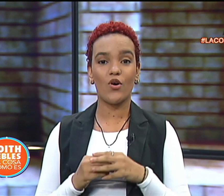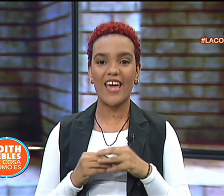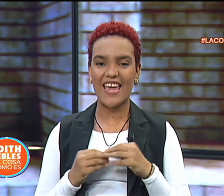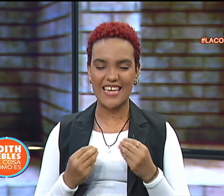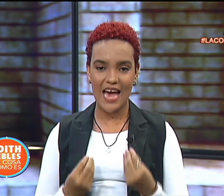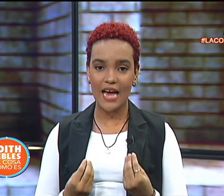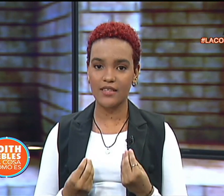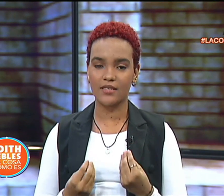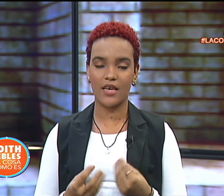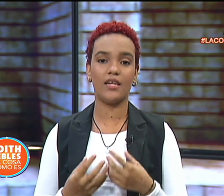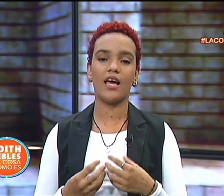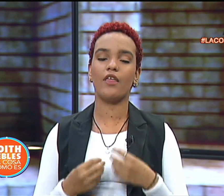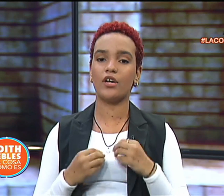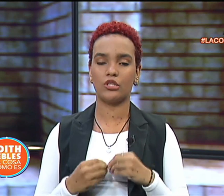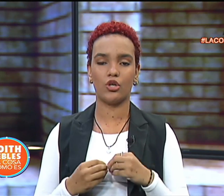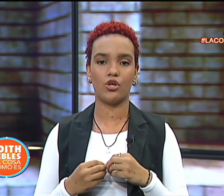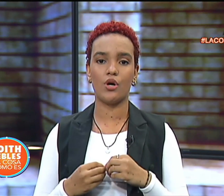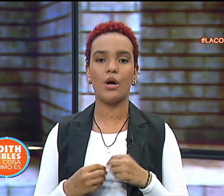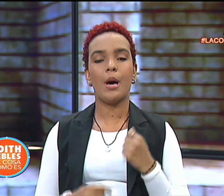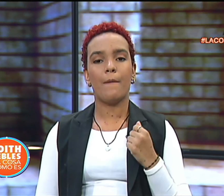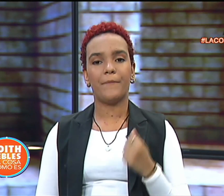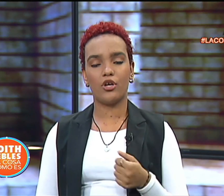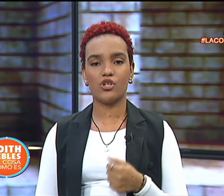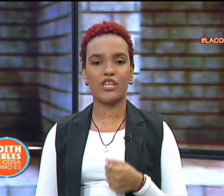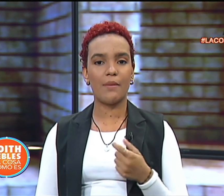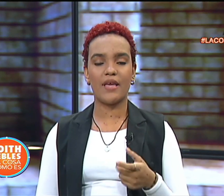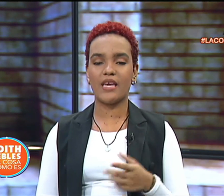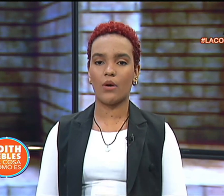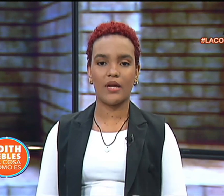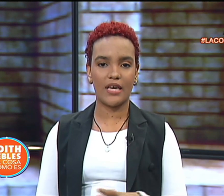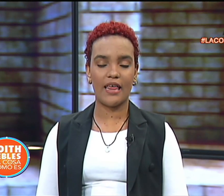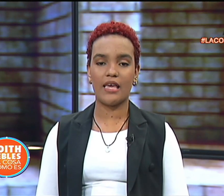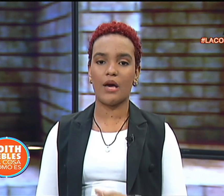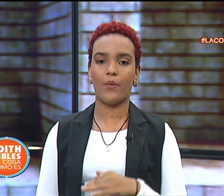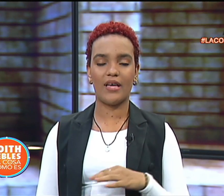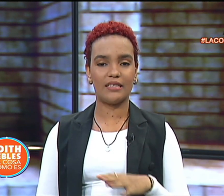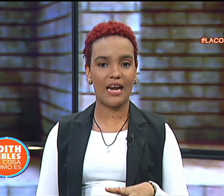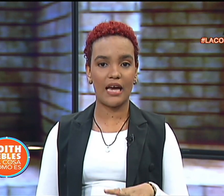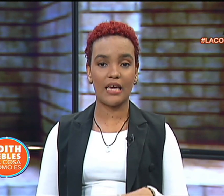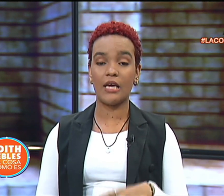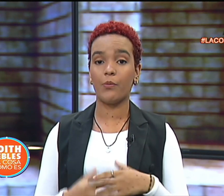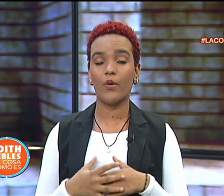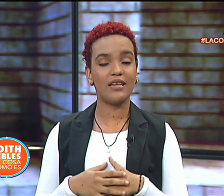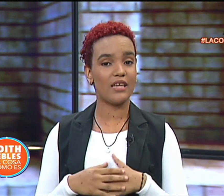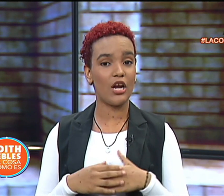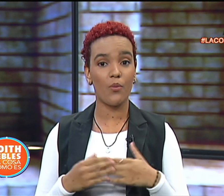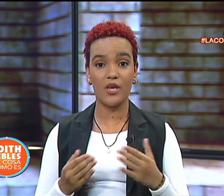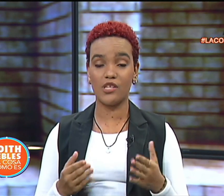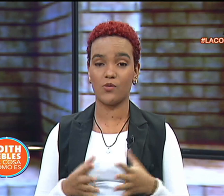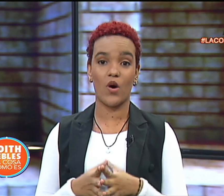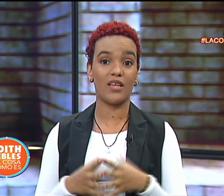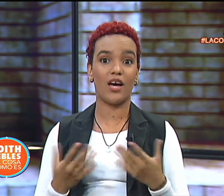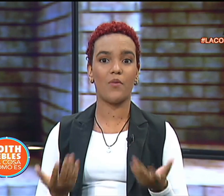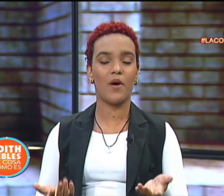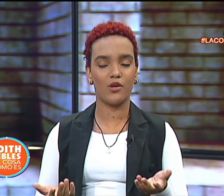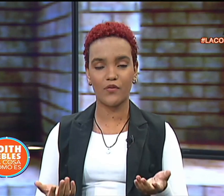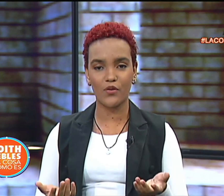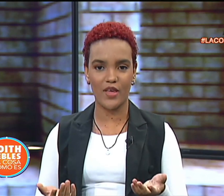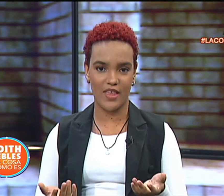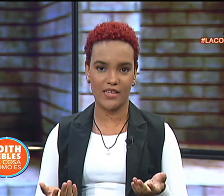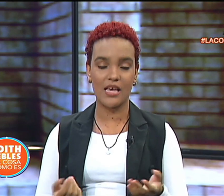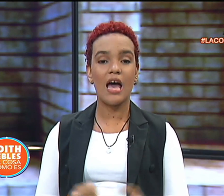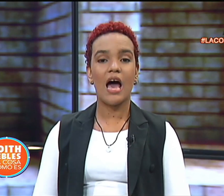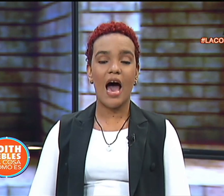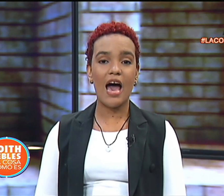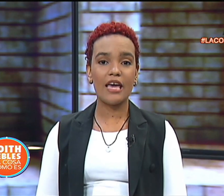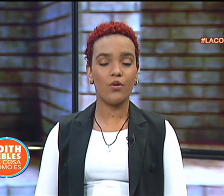son geniales el día de hoy estoy yo pero yo sé que mañana cualquiera de ellas puede estar aquí y puede hacer lo mismo hasta con mayor fluidez